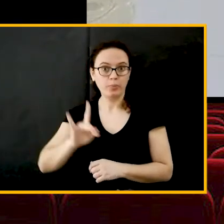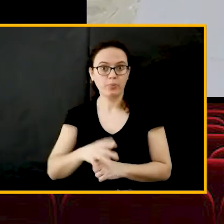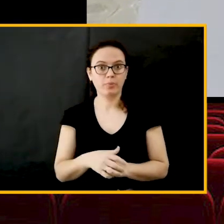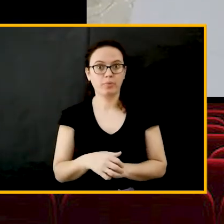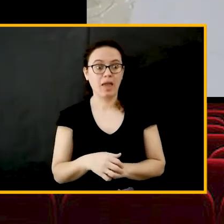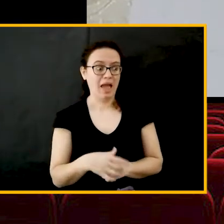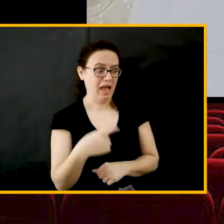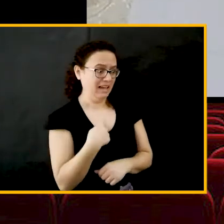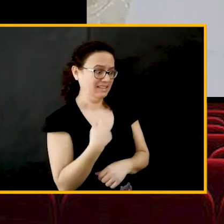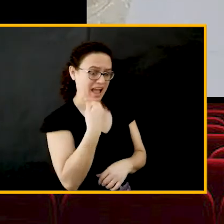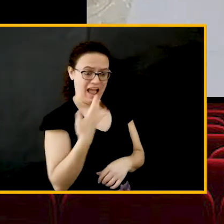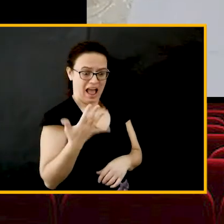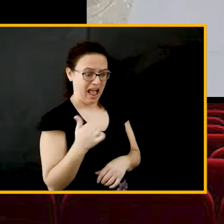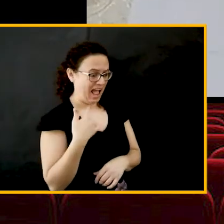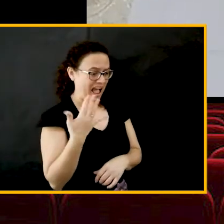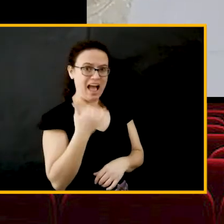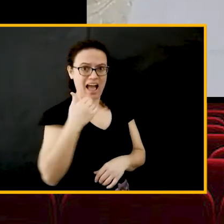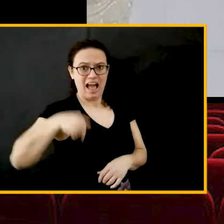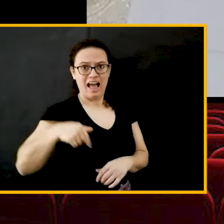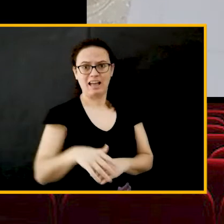¡Tengo algo! ¡Apágalo!